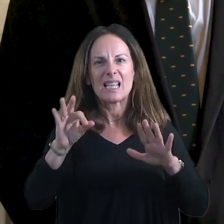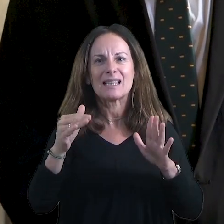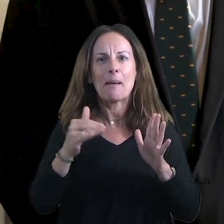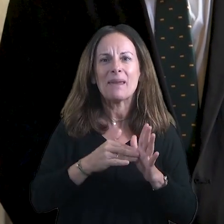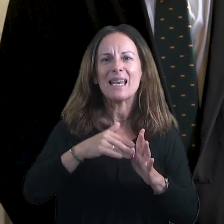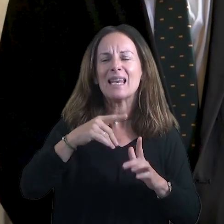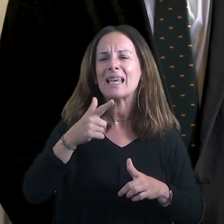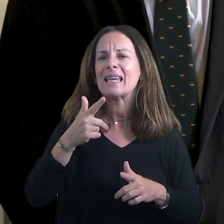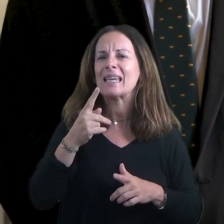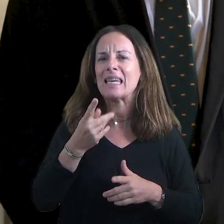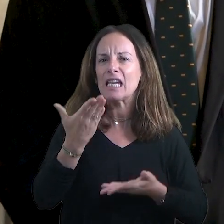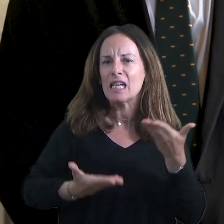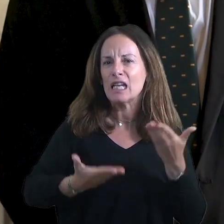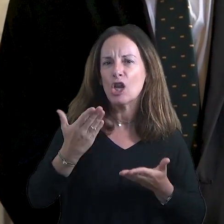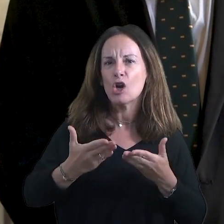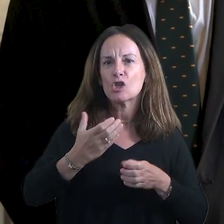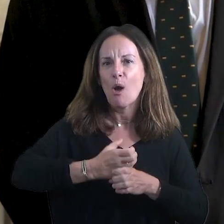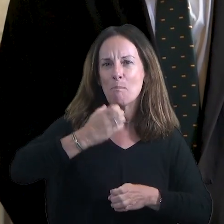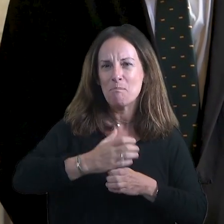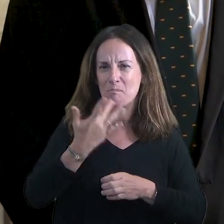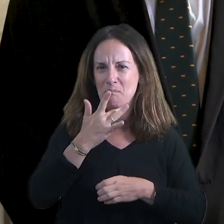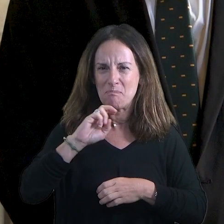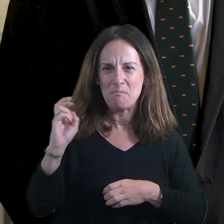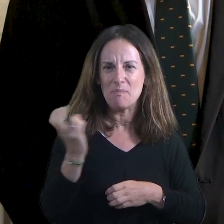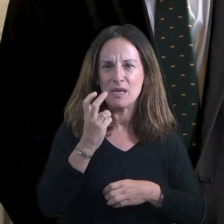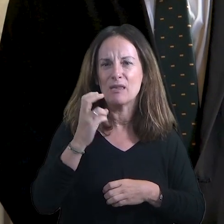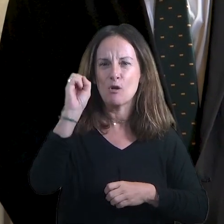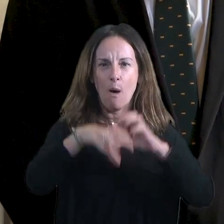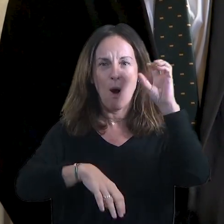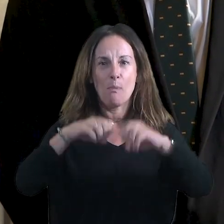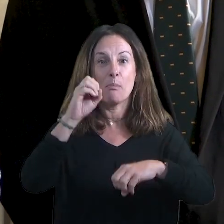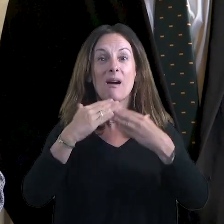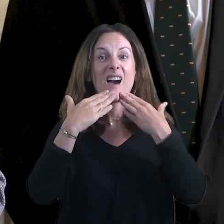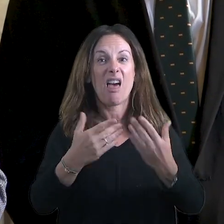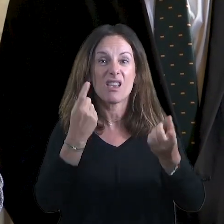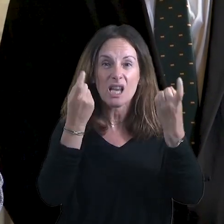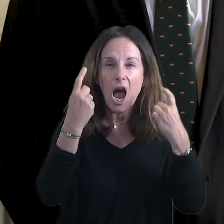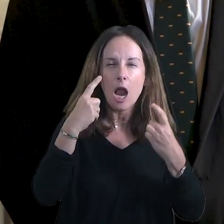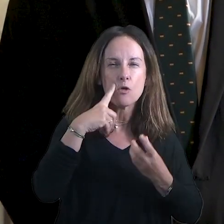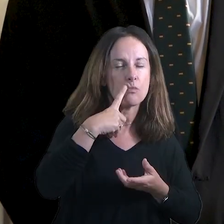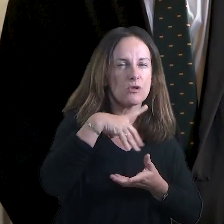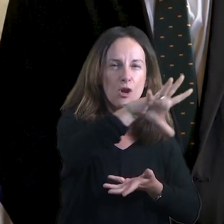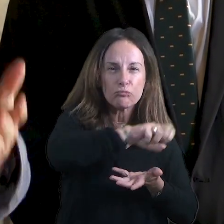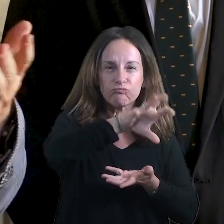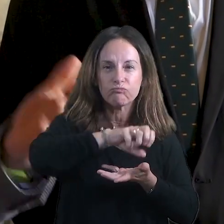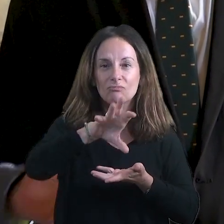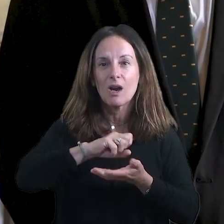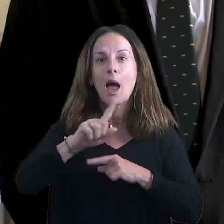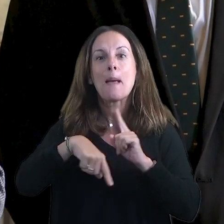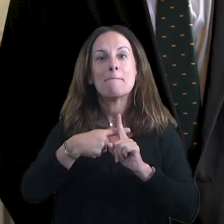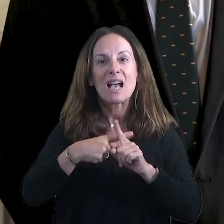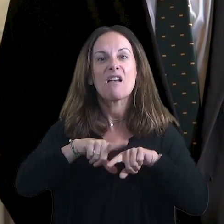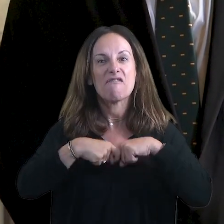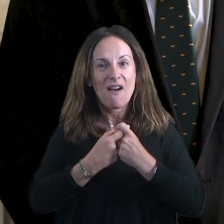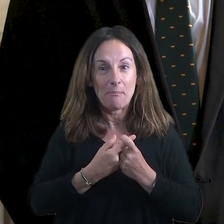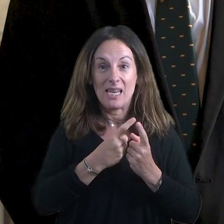de envases de vidrio que se han depositado con el esfuerzo de los alumnos, de las familias de estos alumnos y sobre todo lo de los profesores,